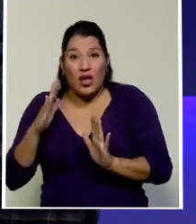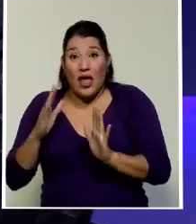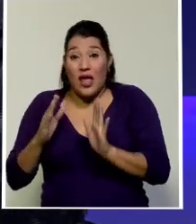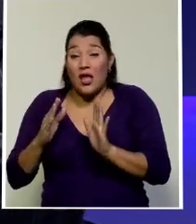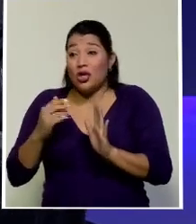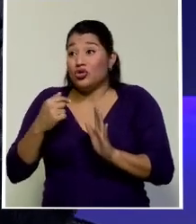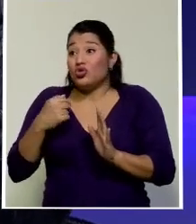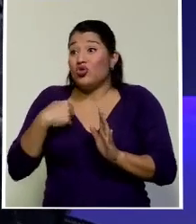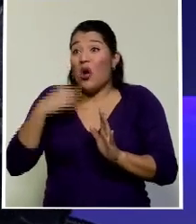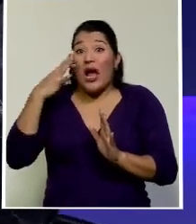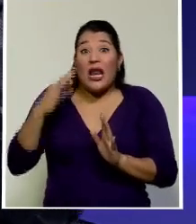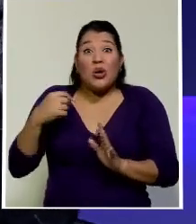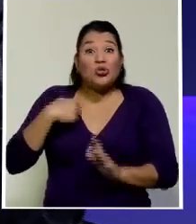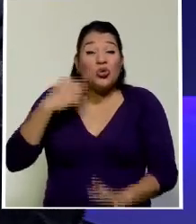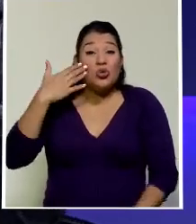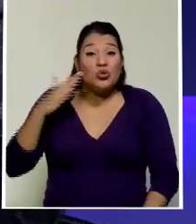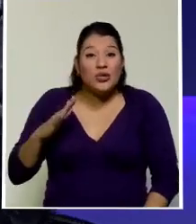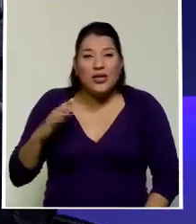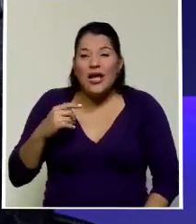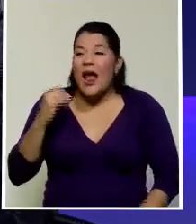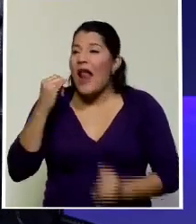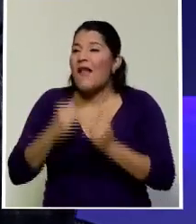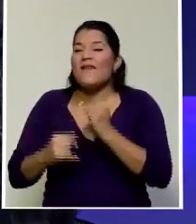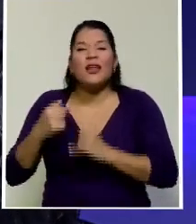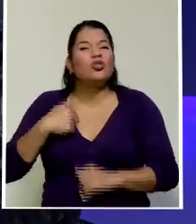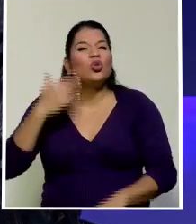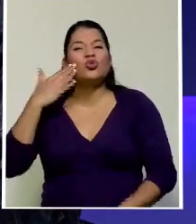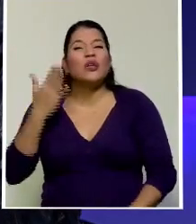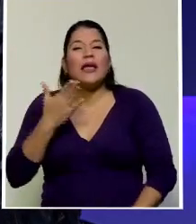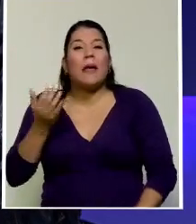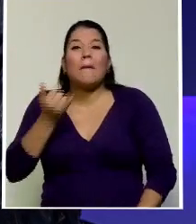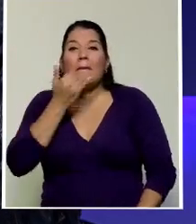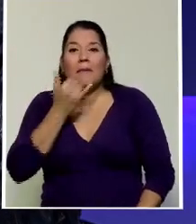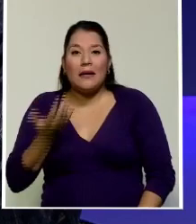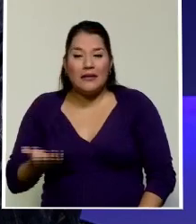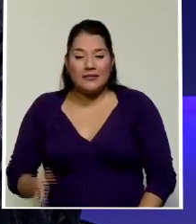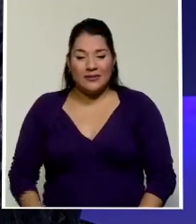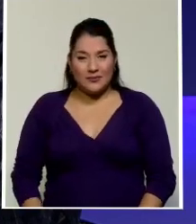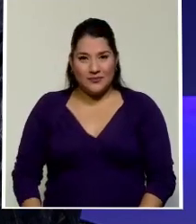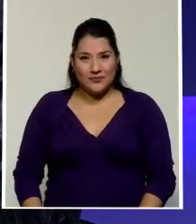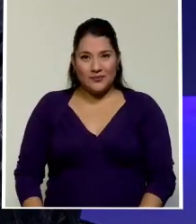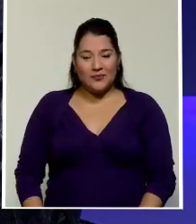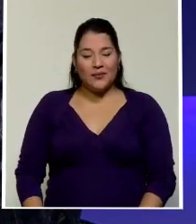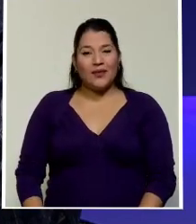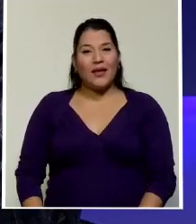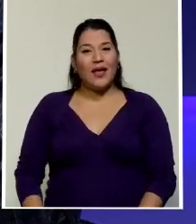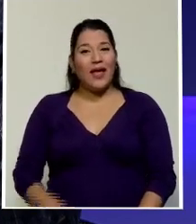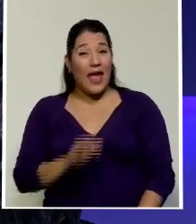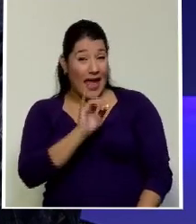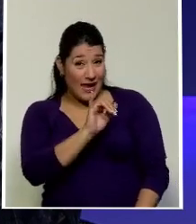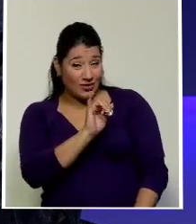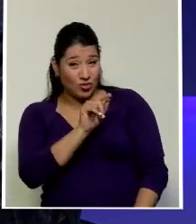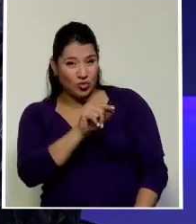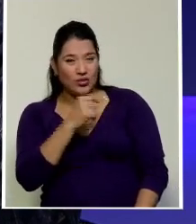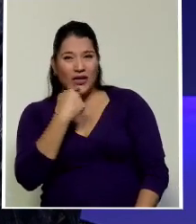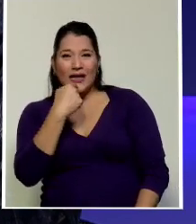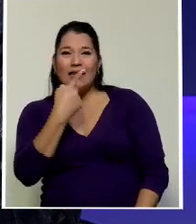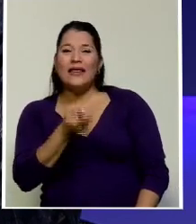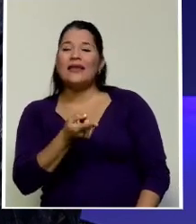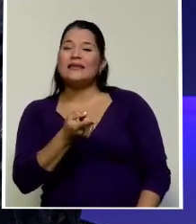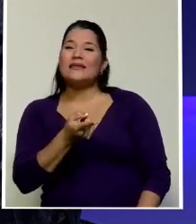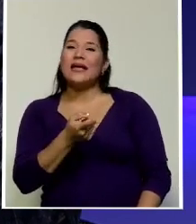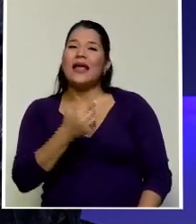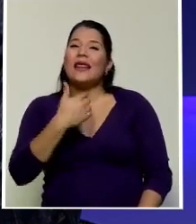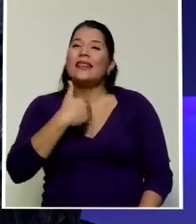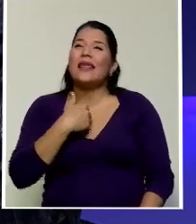lo sé. Yo lo escribí y al final de cuentas no sé qué va a pasar ahí finalmente, ¿no? En eso que decís, hay una idea